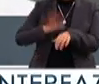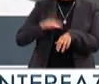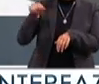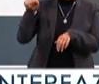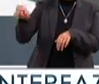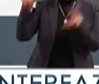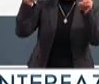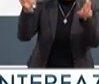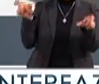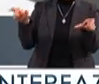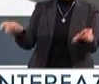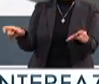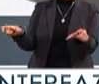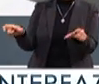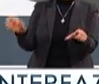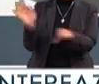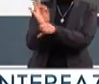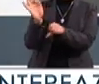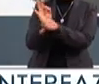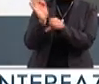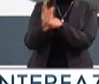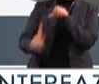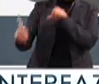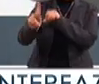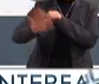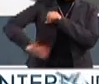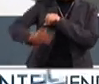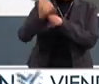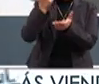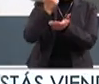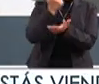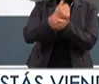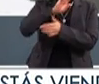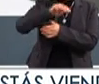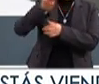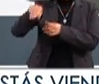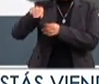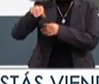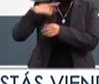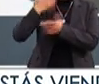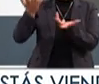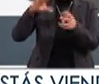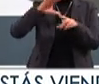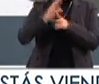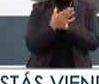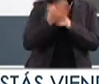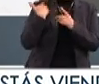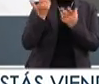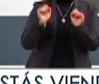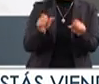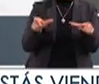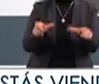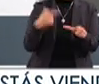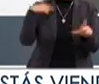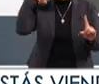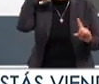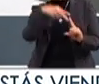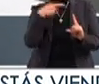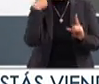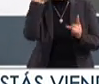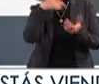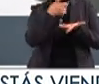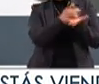en temas de seguridad y de seguridad pública en la ciudad de Morelia Michoacán en la Comisión Municipal de Seguridad con un enfoque